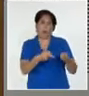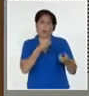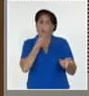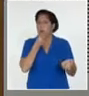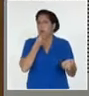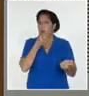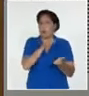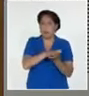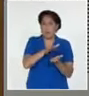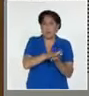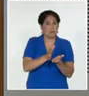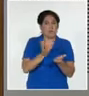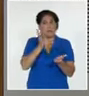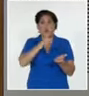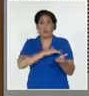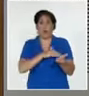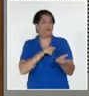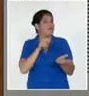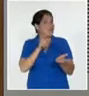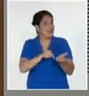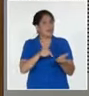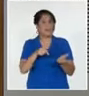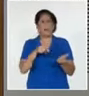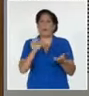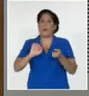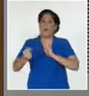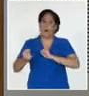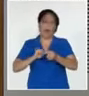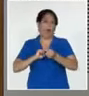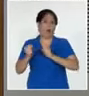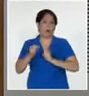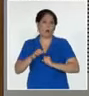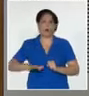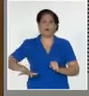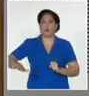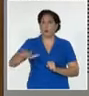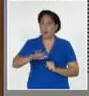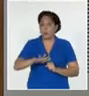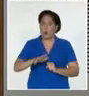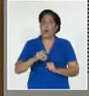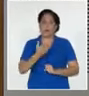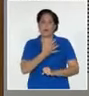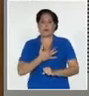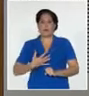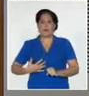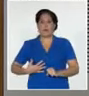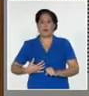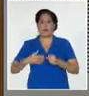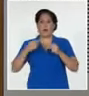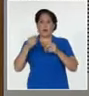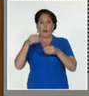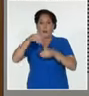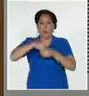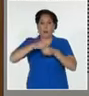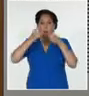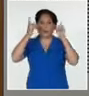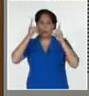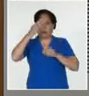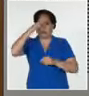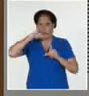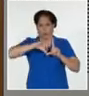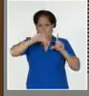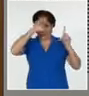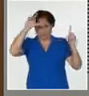reservas de eficiencia que debemos explotar con mucho sentido común y sensibilidad política. Tenemos por